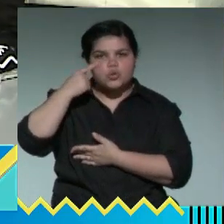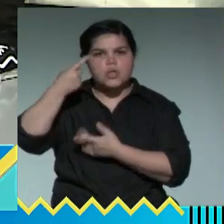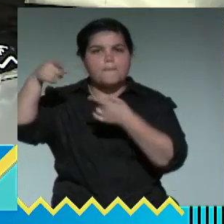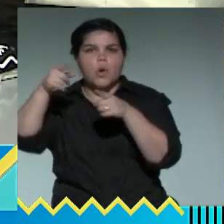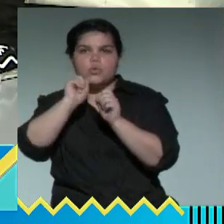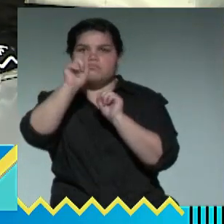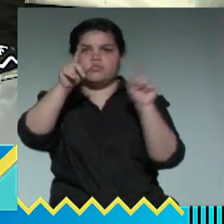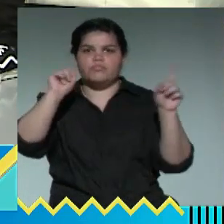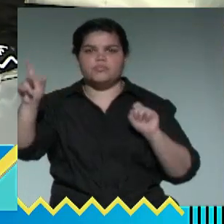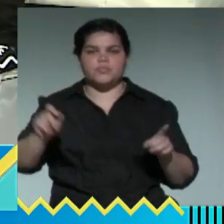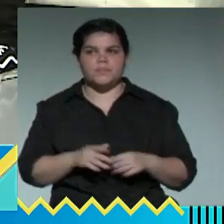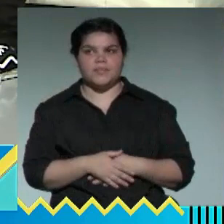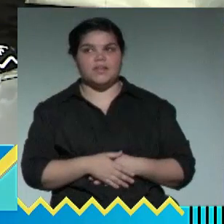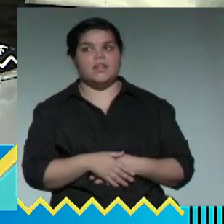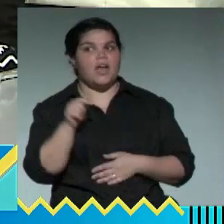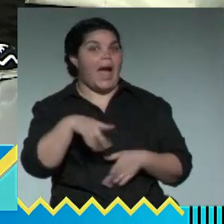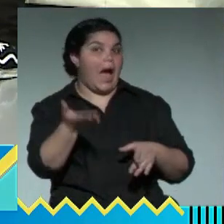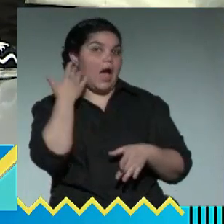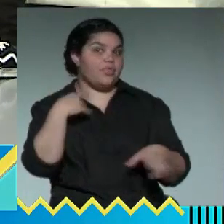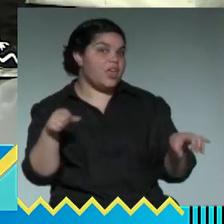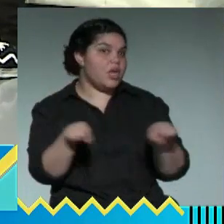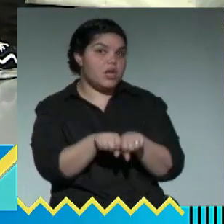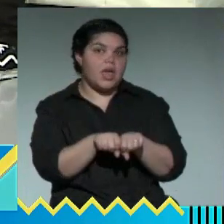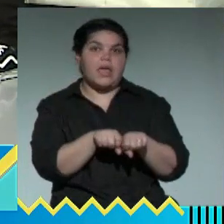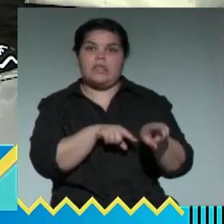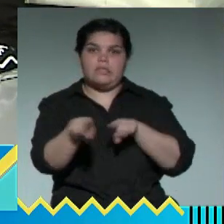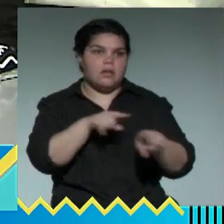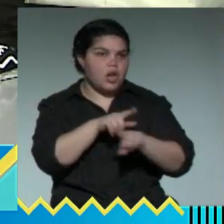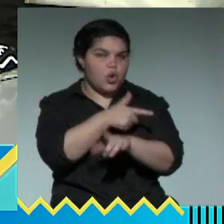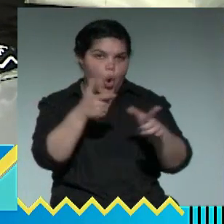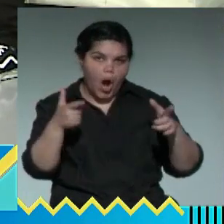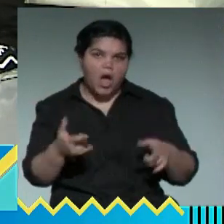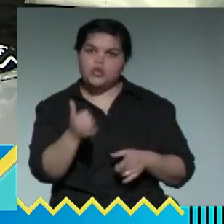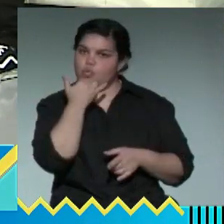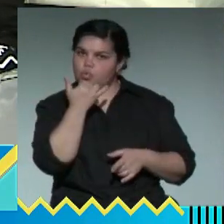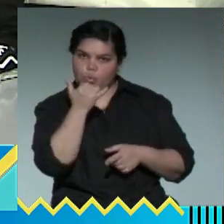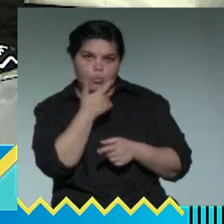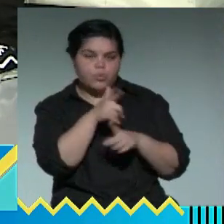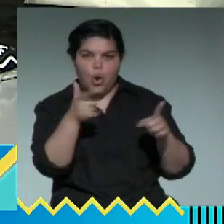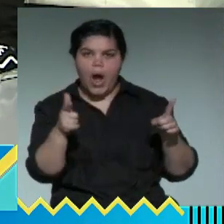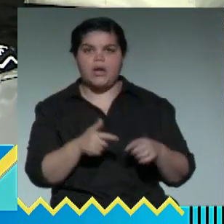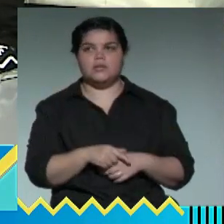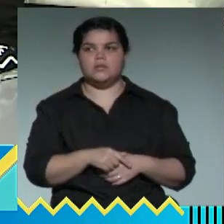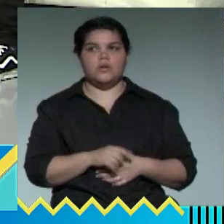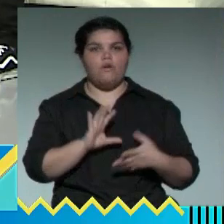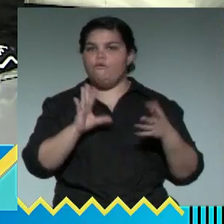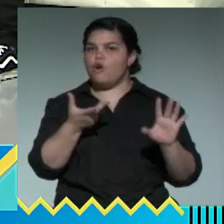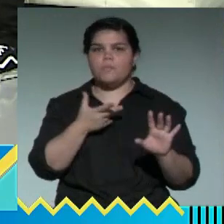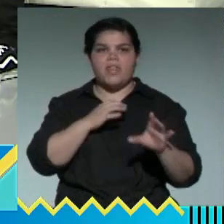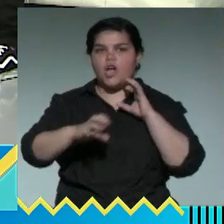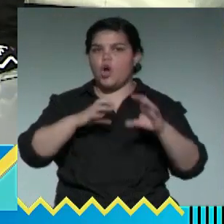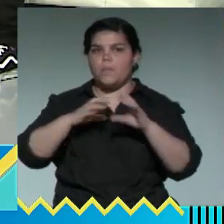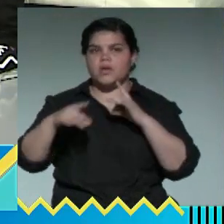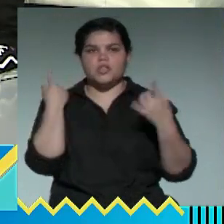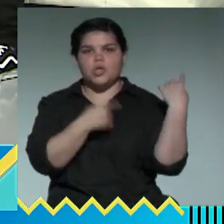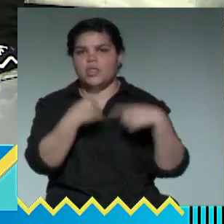habían redes sociales, claro, no había YouTube. Música. O sea, era muy difícil. Eran otras las formas de comunicación y de llegar al público.